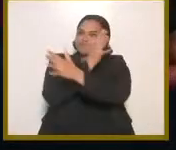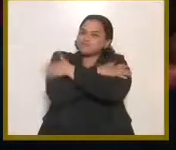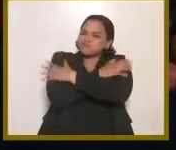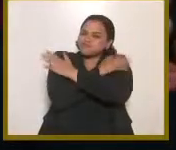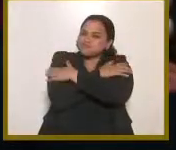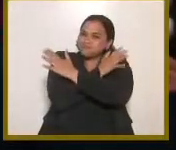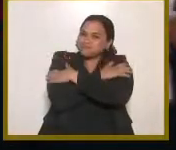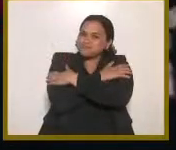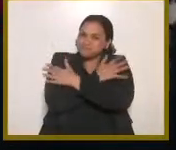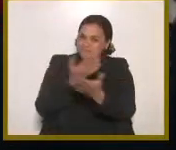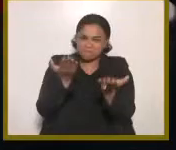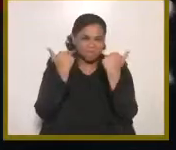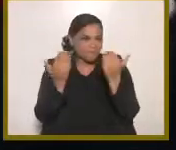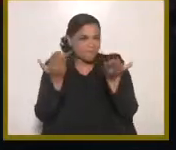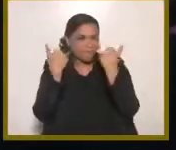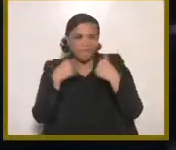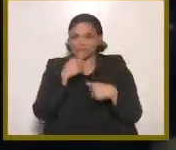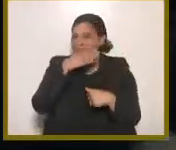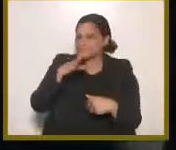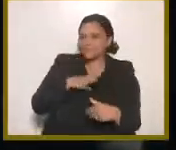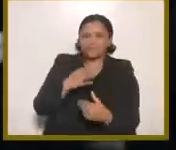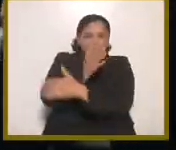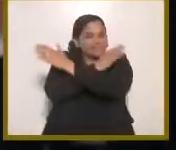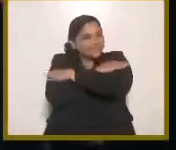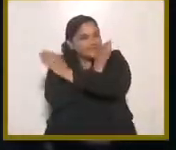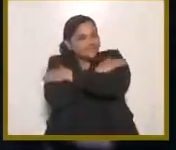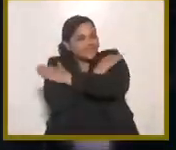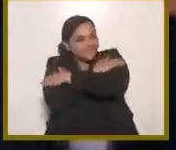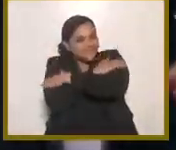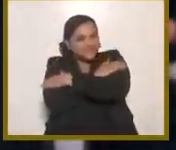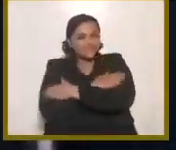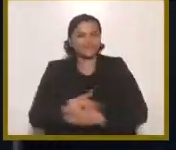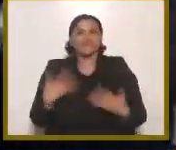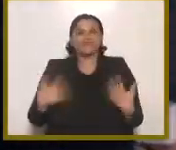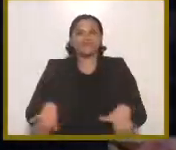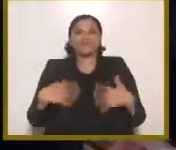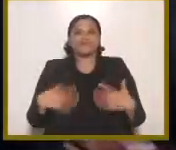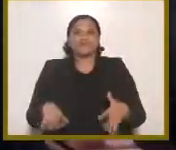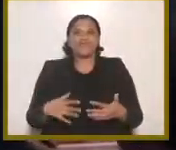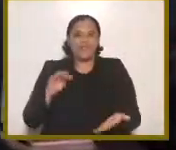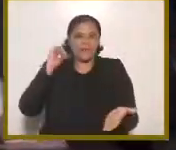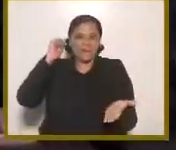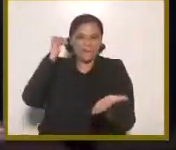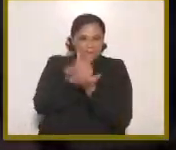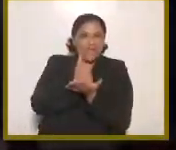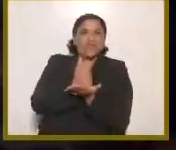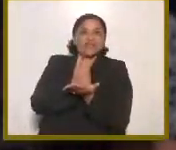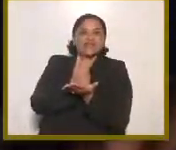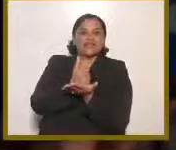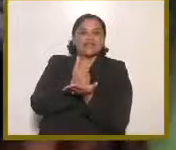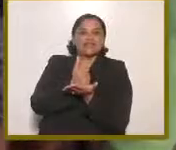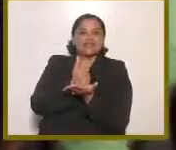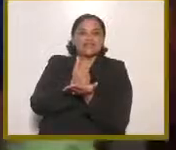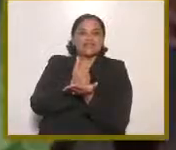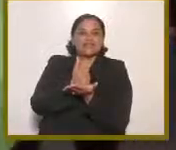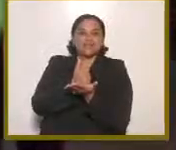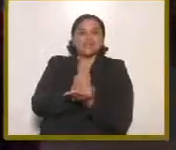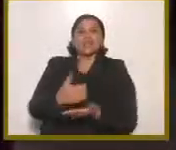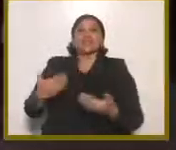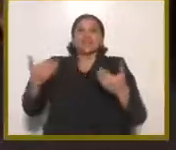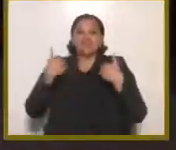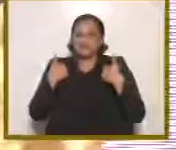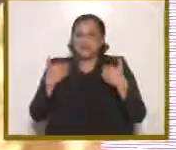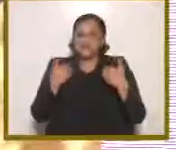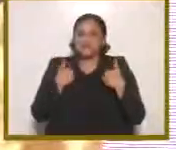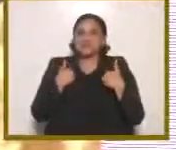Vamos a darle un abrazo, mujeres, venga. Un abrazo con el cual vamos a sellar que tenemos